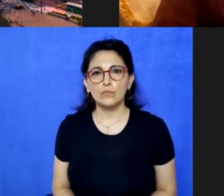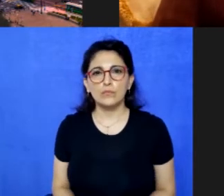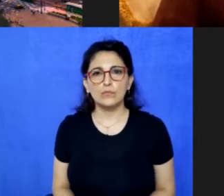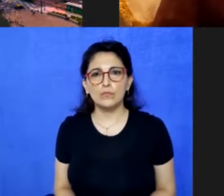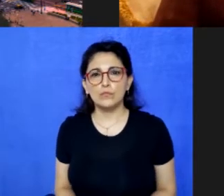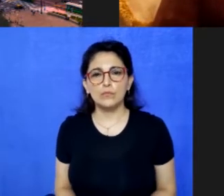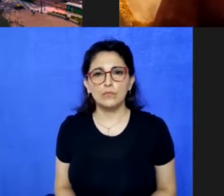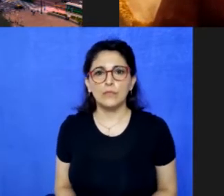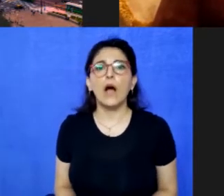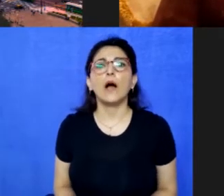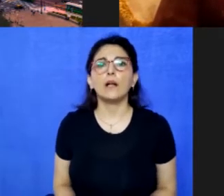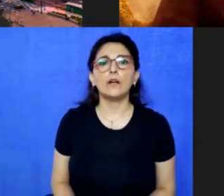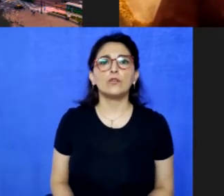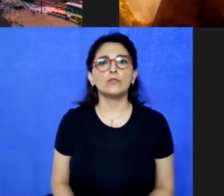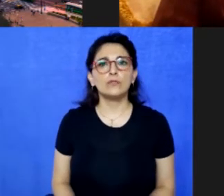un martillo.